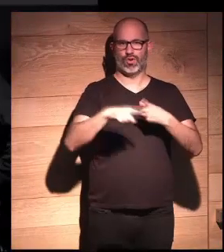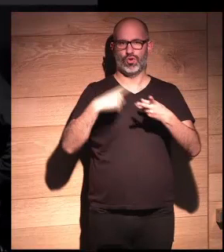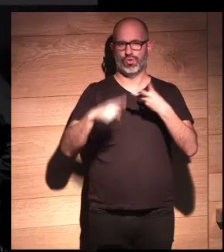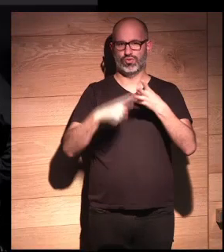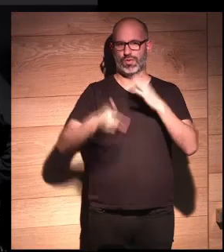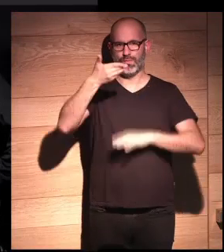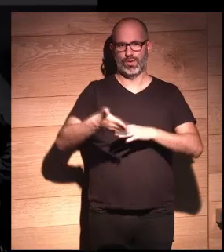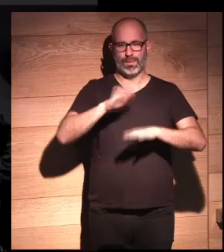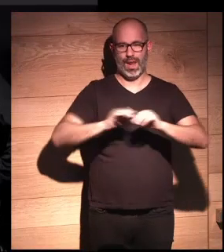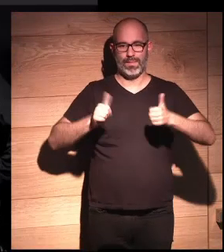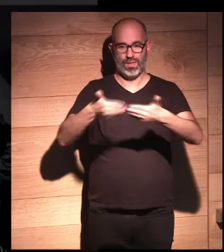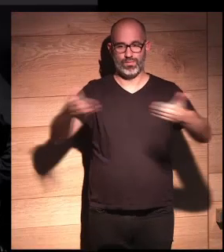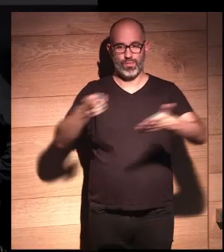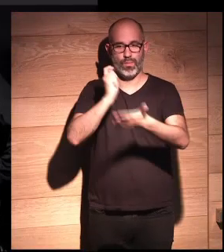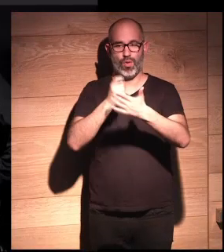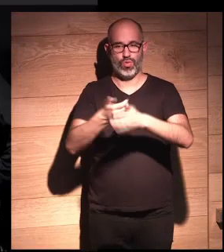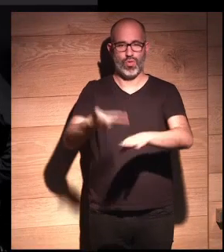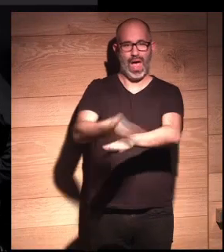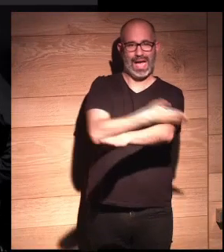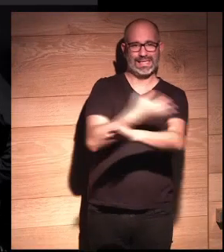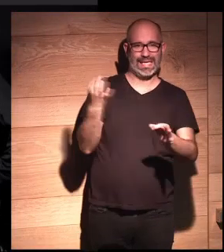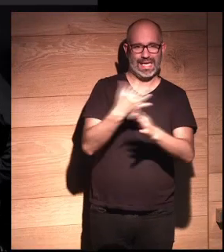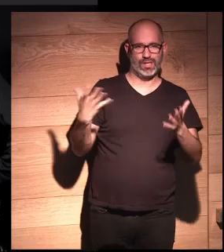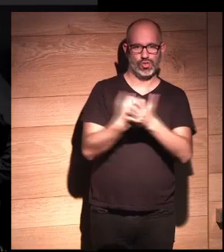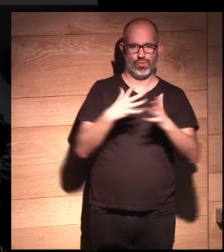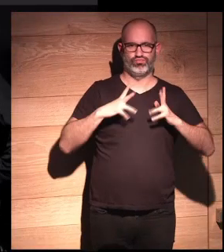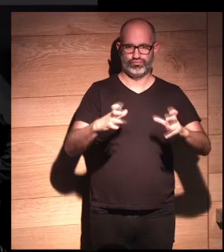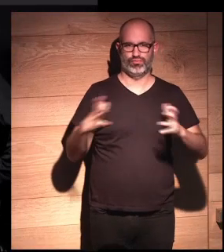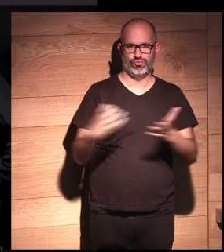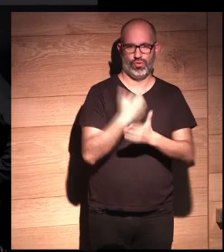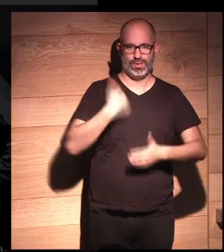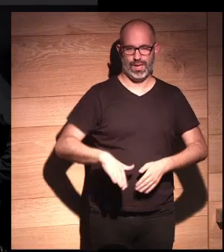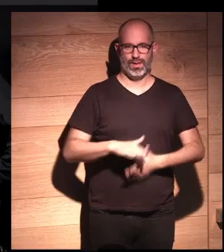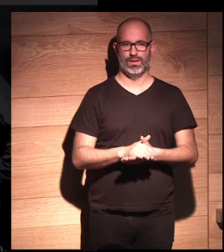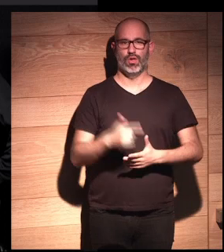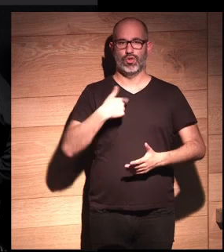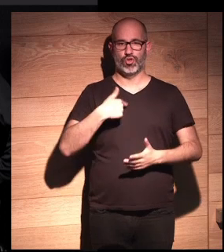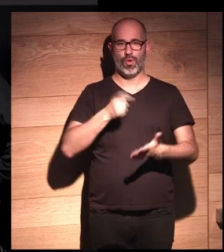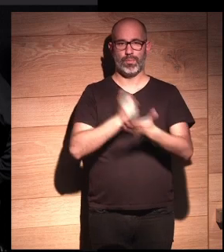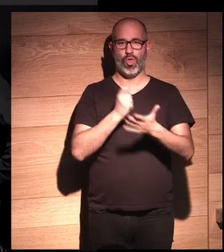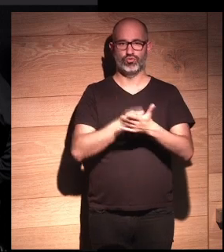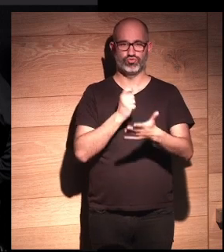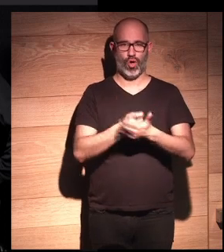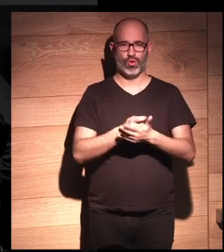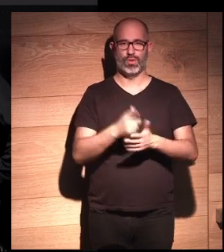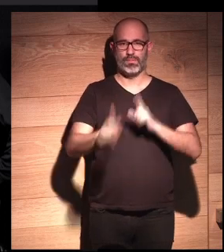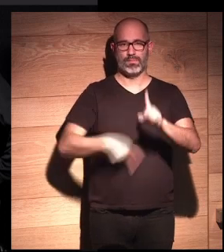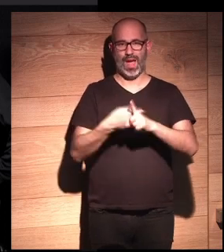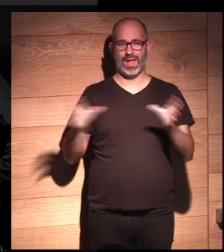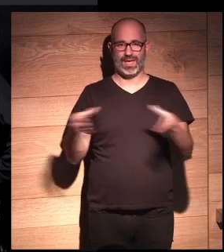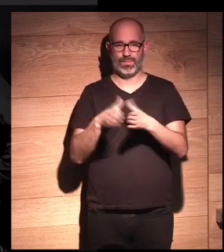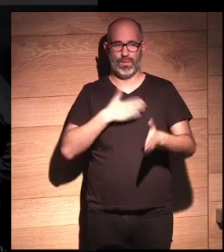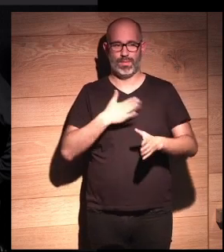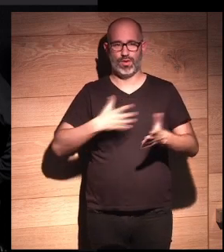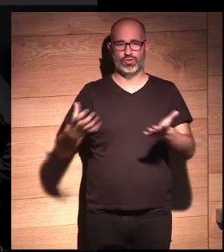poder empezar una preproducción: los actores, el plan de producción y unas localizaciones de scouting, en este caso. Yo, como productor ejecutivo, junto con mi equipo,